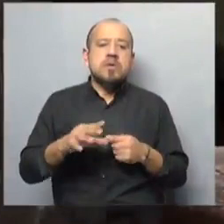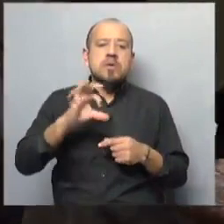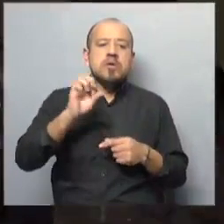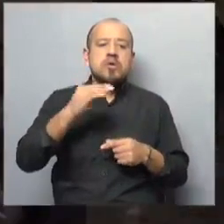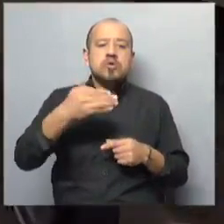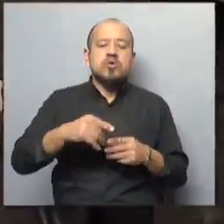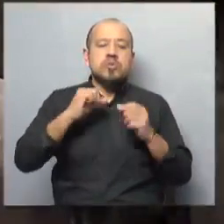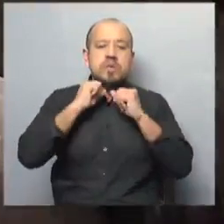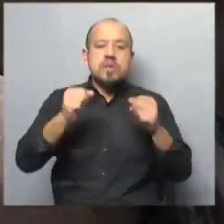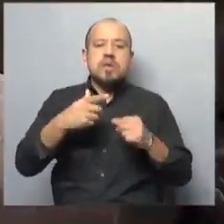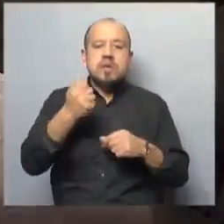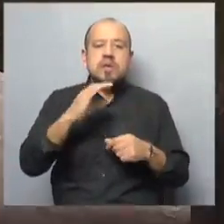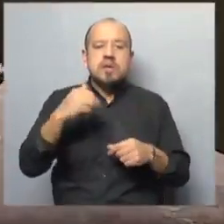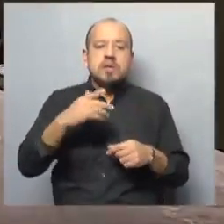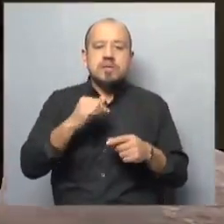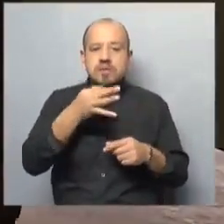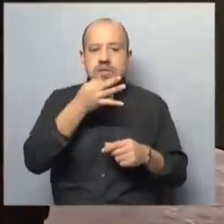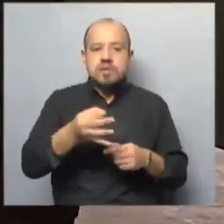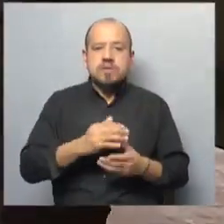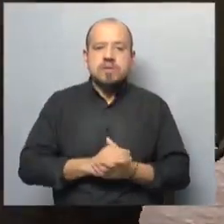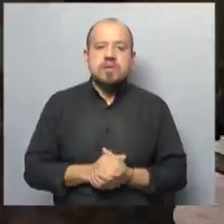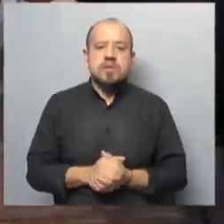en este incidente. Esto decía al respecto.